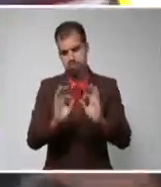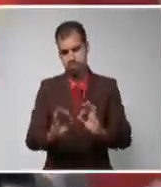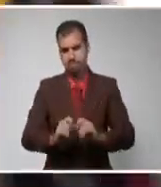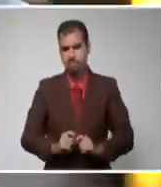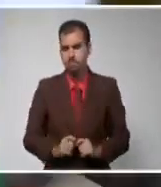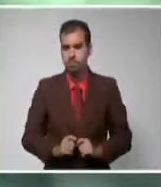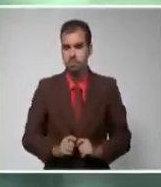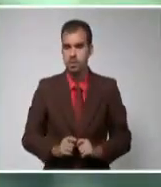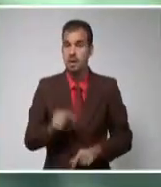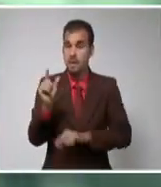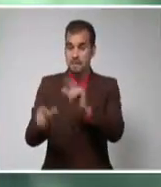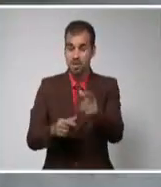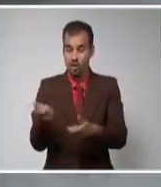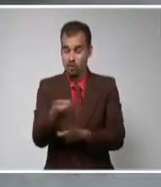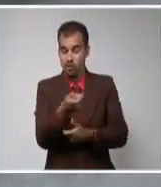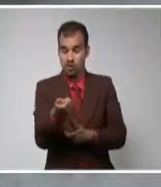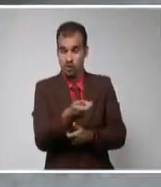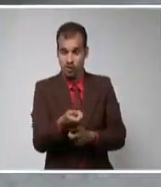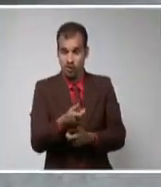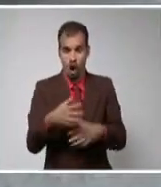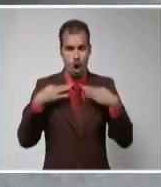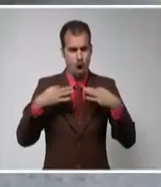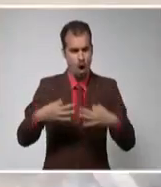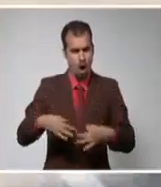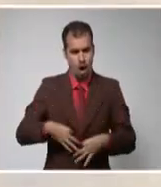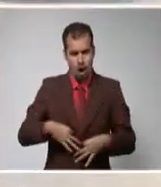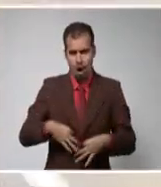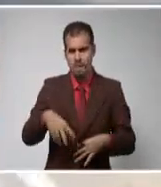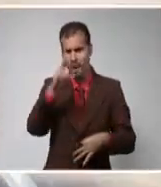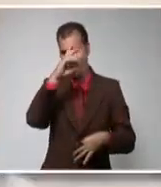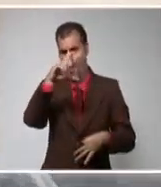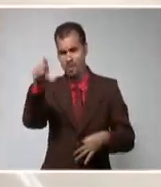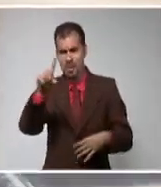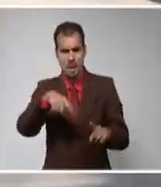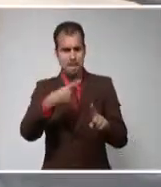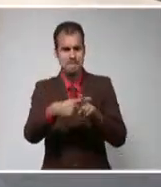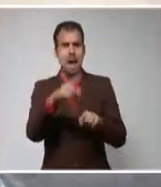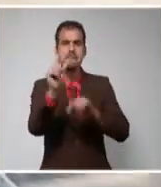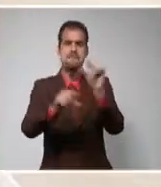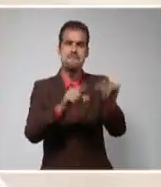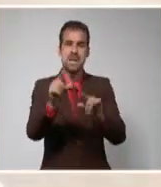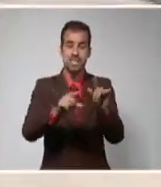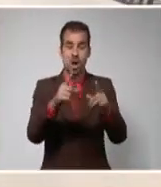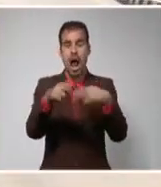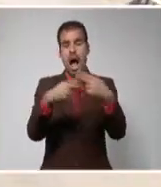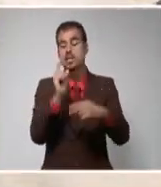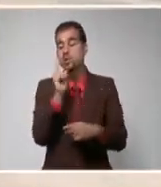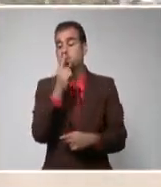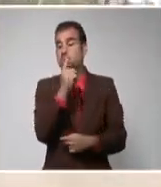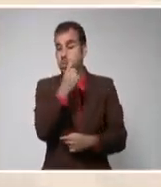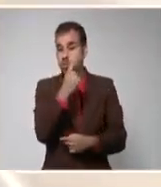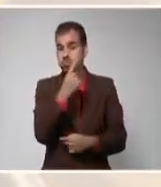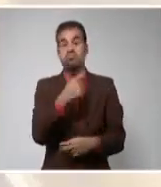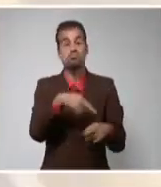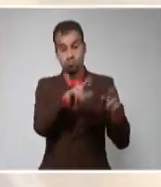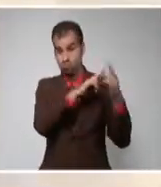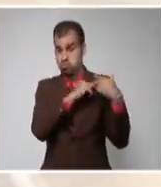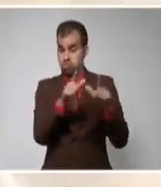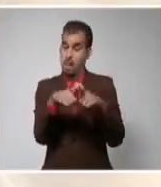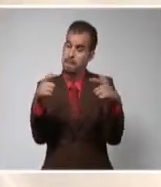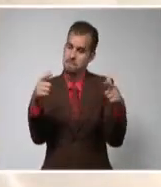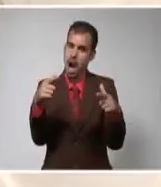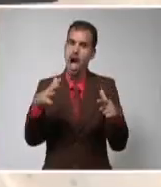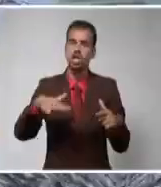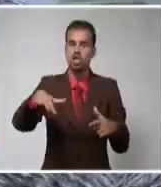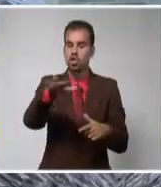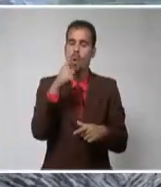de los fumigadores, de la ropa de los centros de aislamiento, así como el de los técnicos en función de los PCR, la responsabilidad forma parte de cada